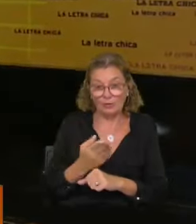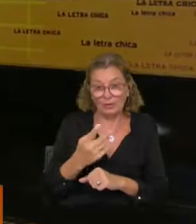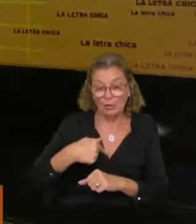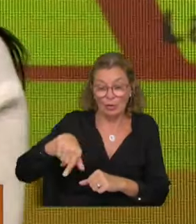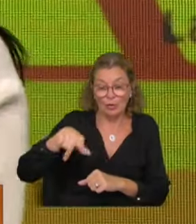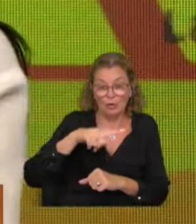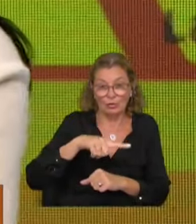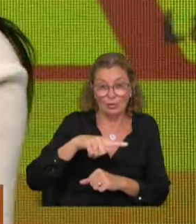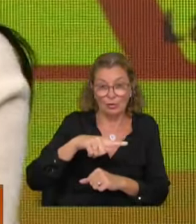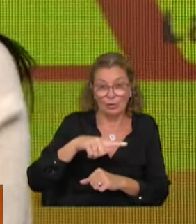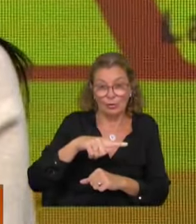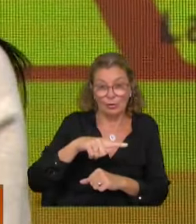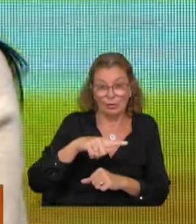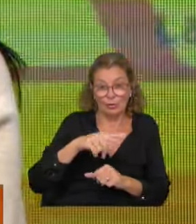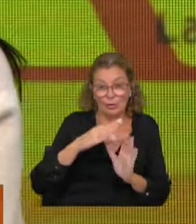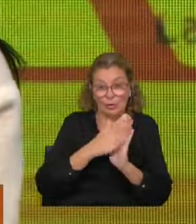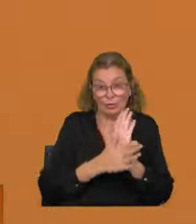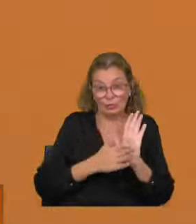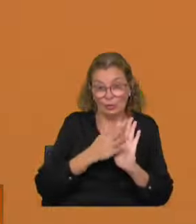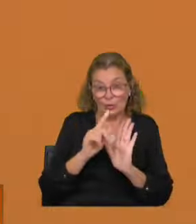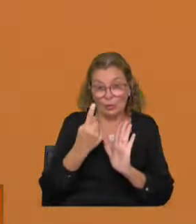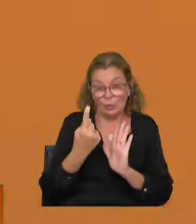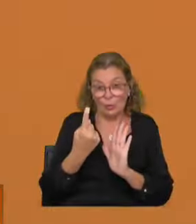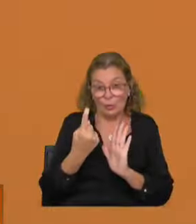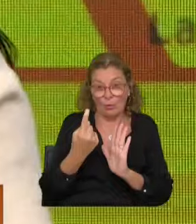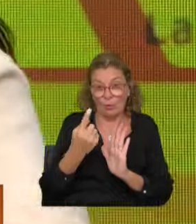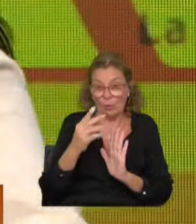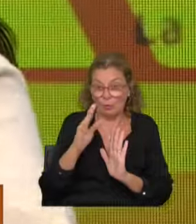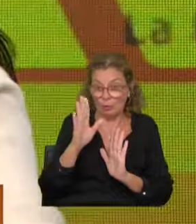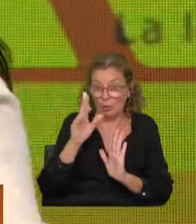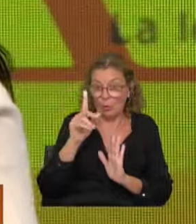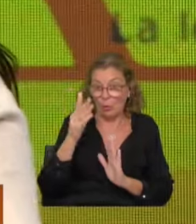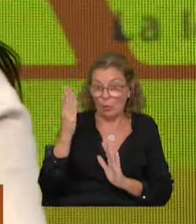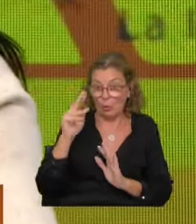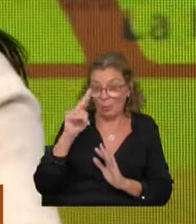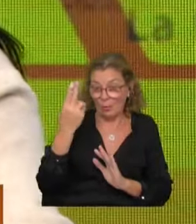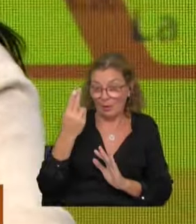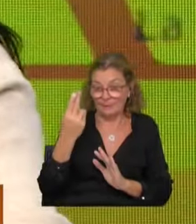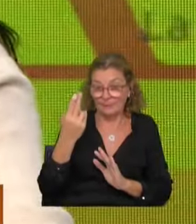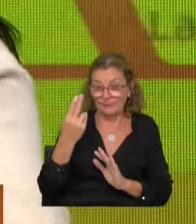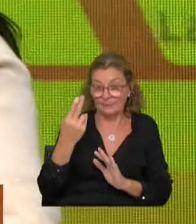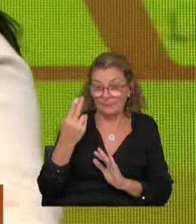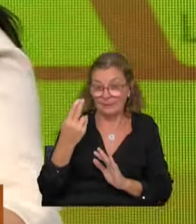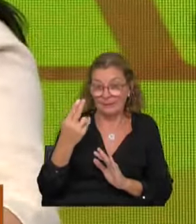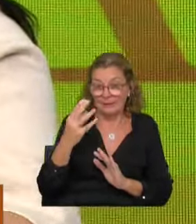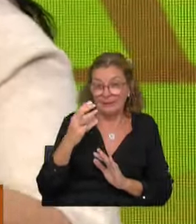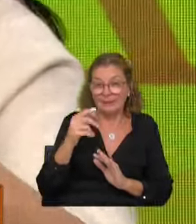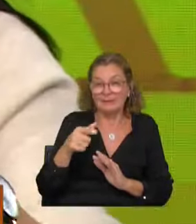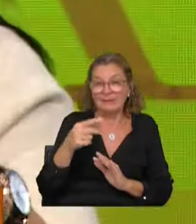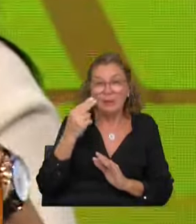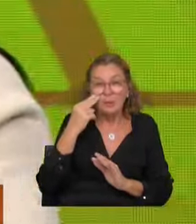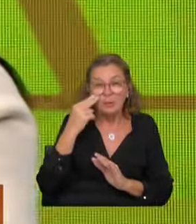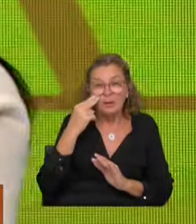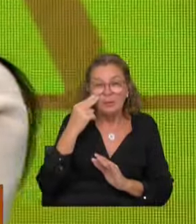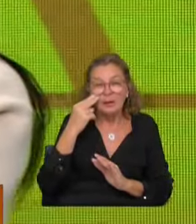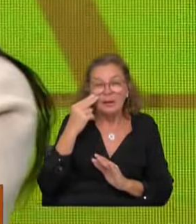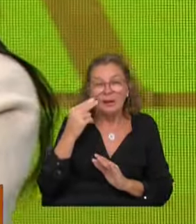población de guri guri de todo el país es un disparate a nivel de las de los rl y los loses que son